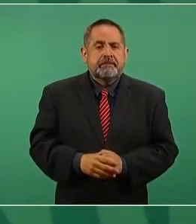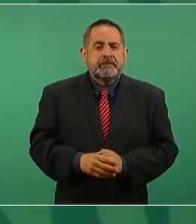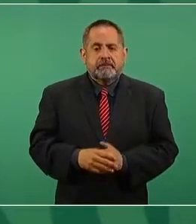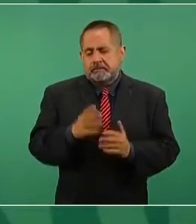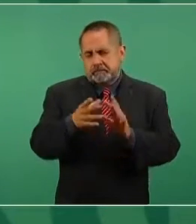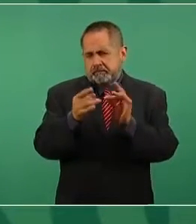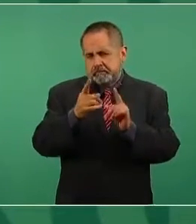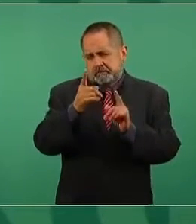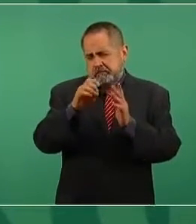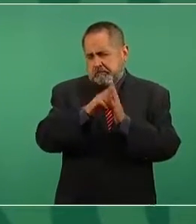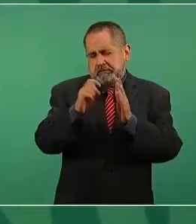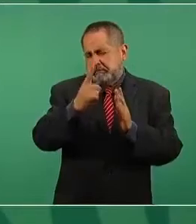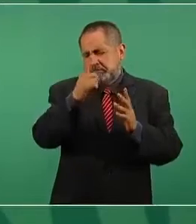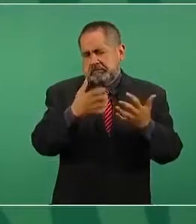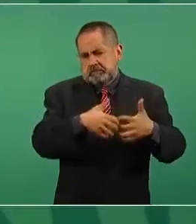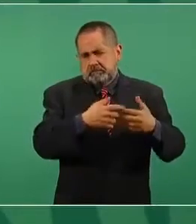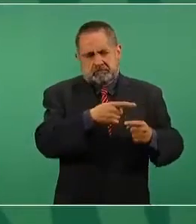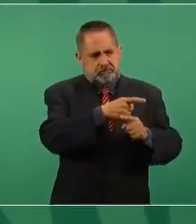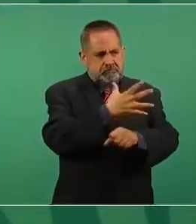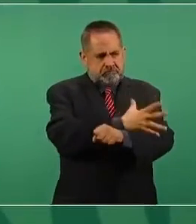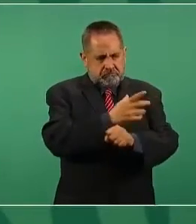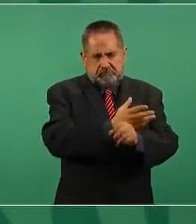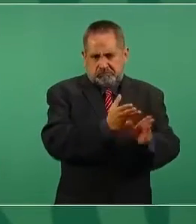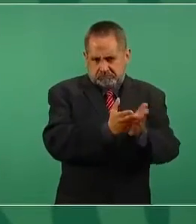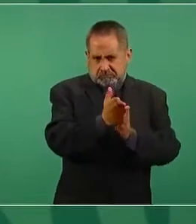Estoy hablando de un empresario recto.